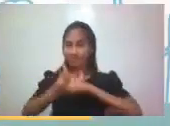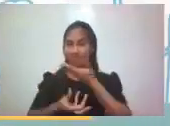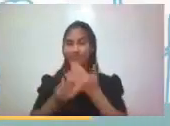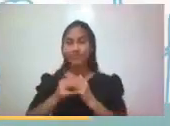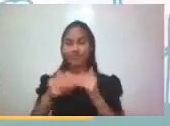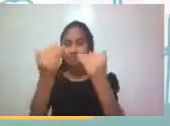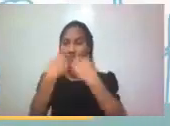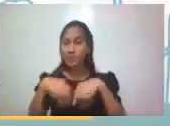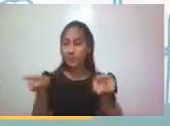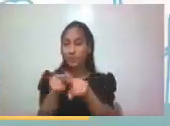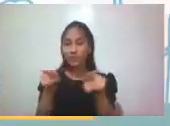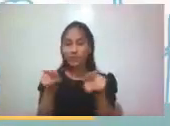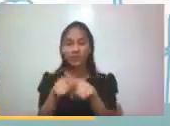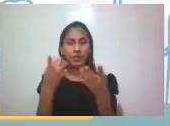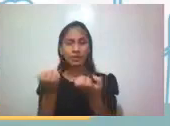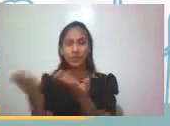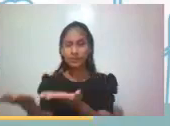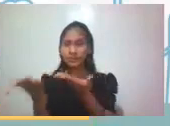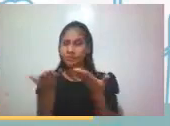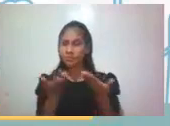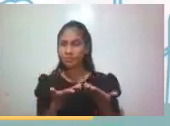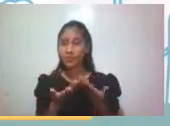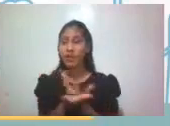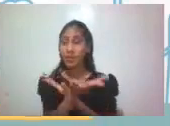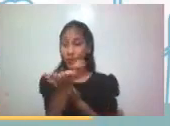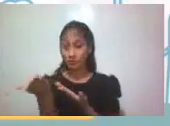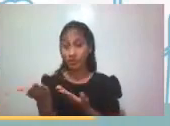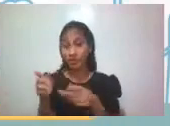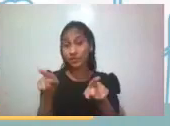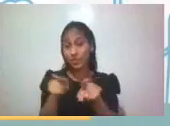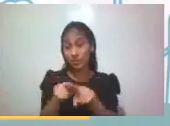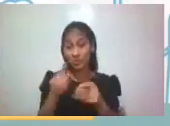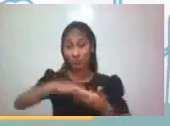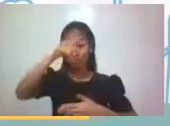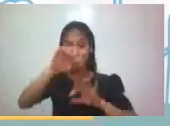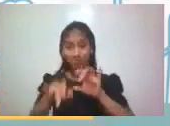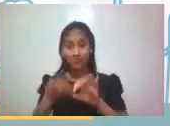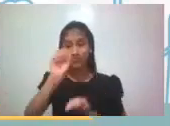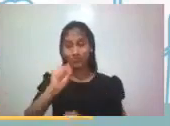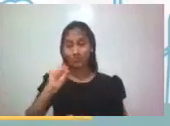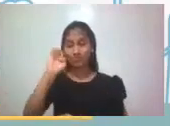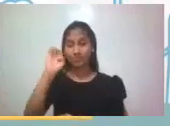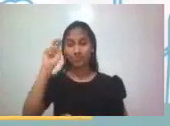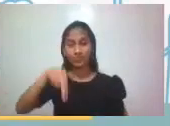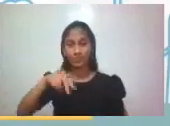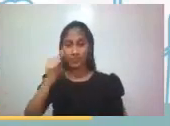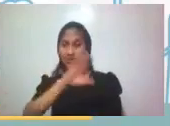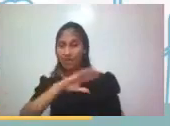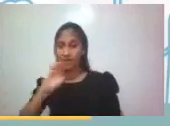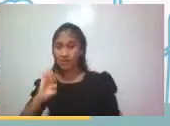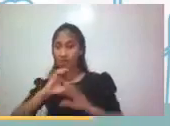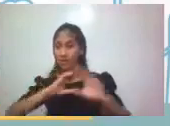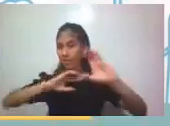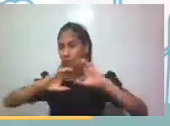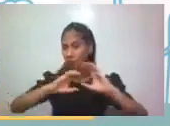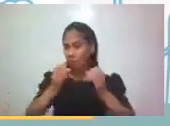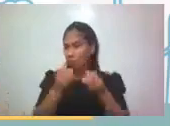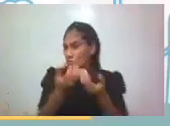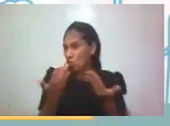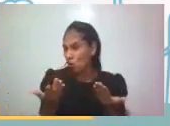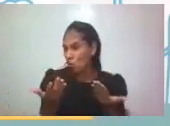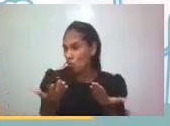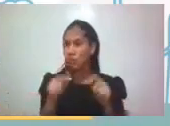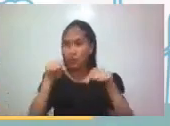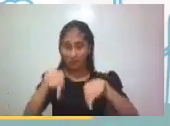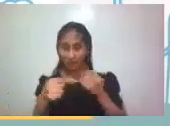También queremos invitarlas a suscribirse a nuestro boletín Senace Dialoga. ¿Cómo pueden hacerlo? Lo